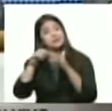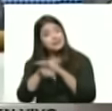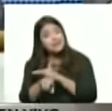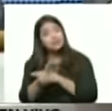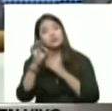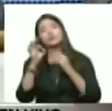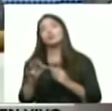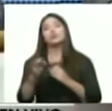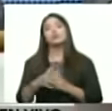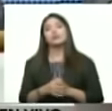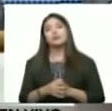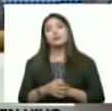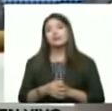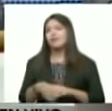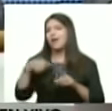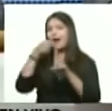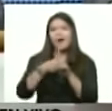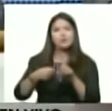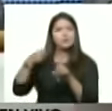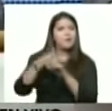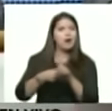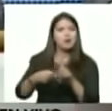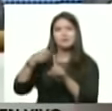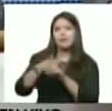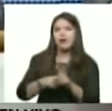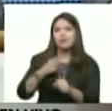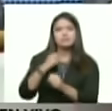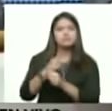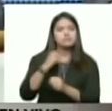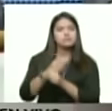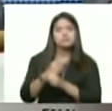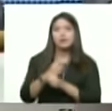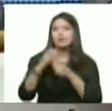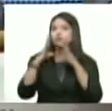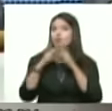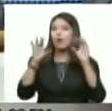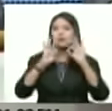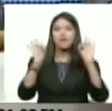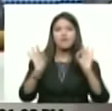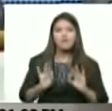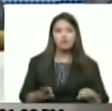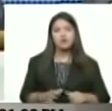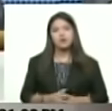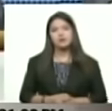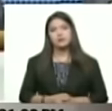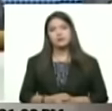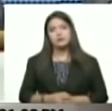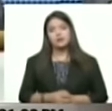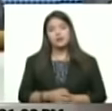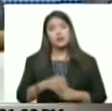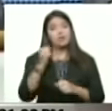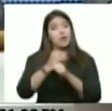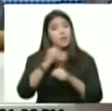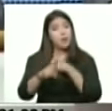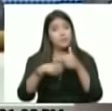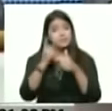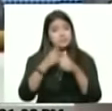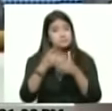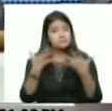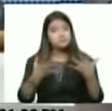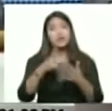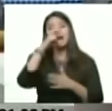eso, arriba de eso, en todas las dimensiones, la tarea principal es que el